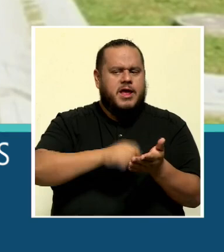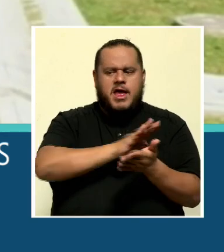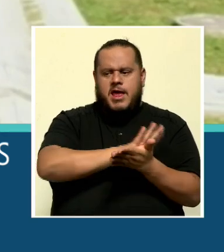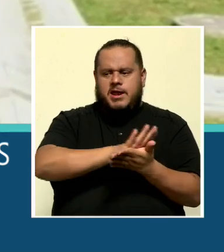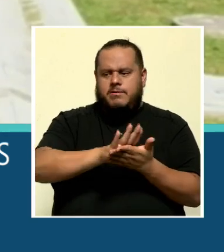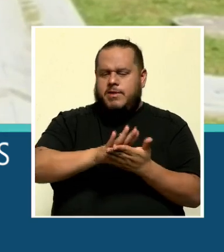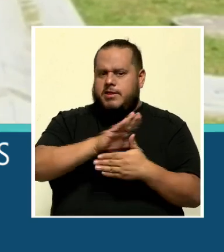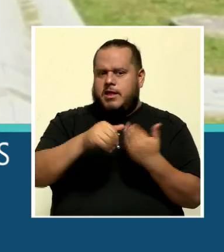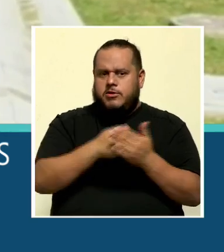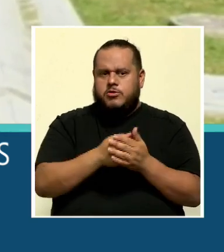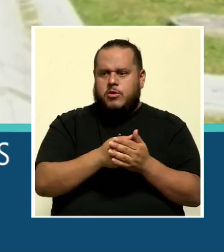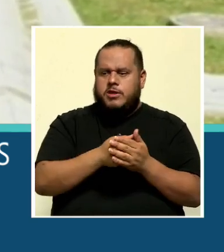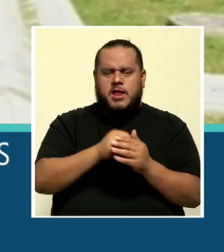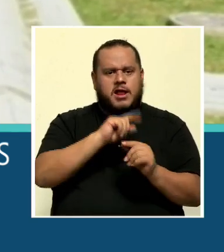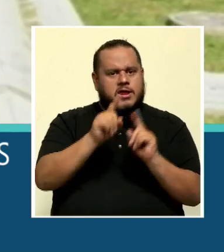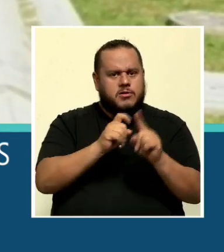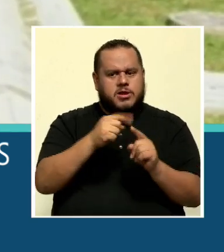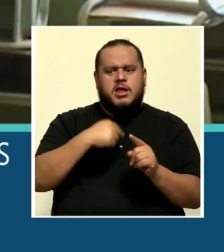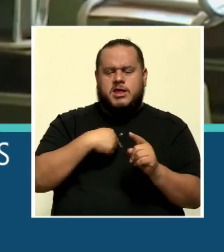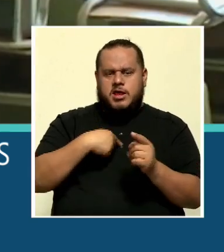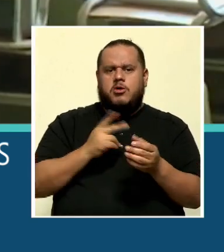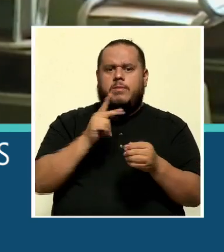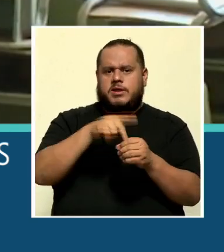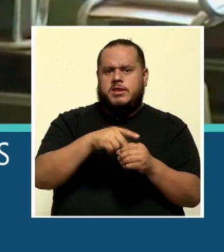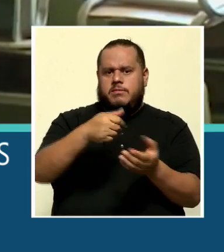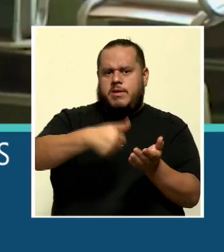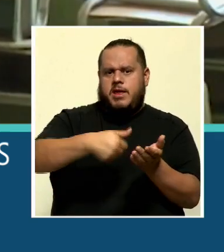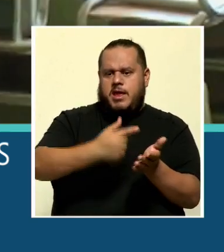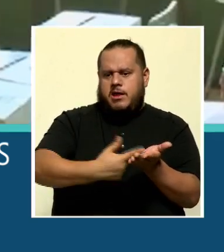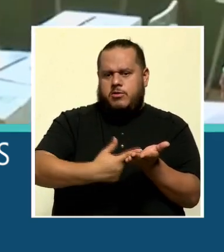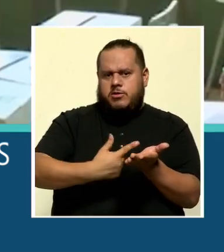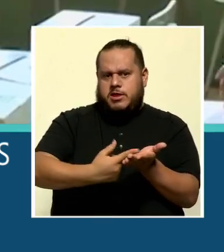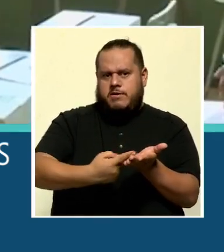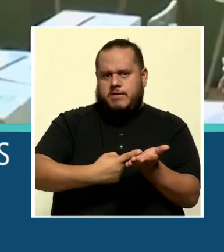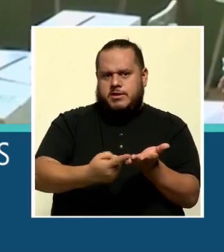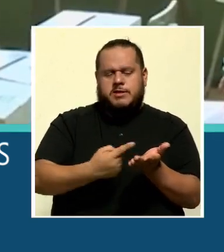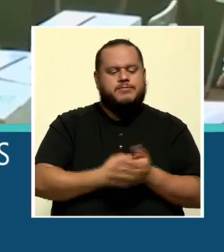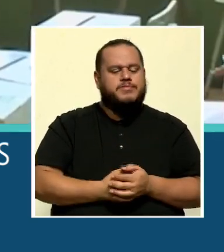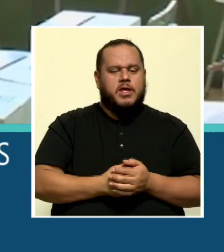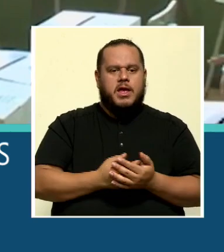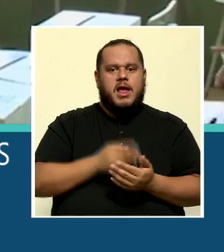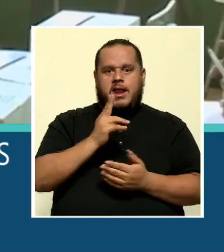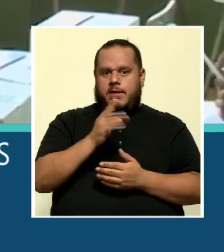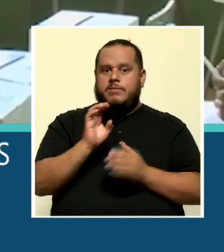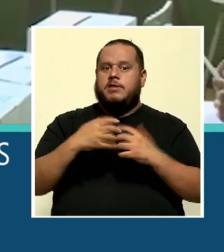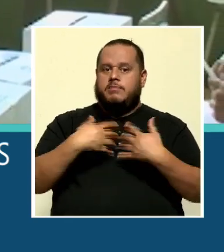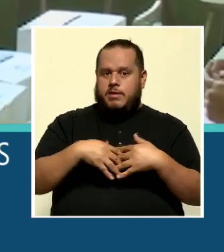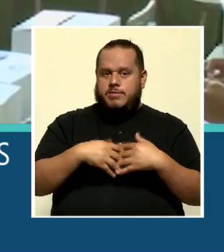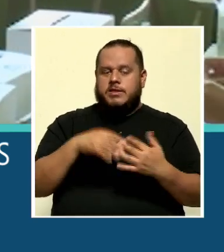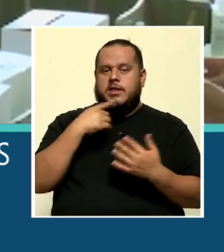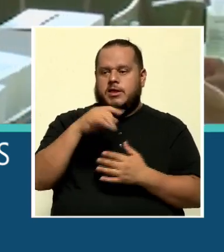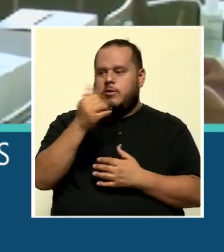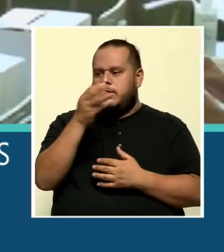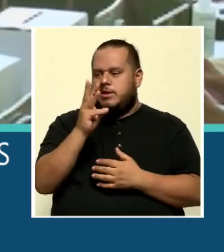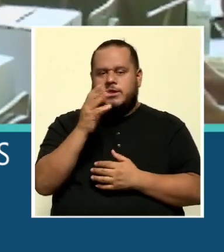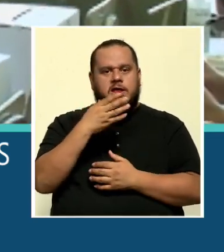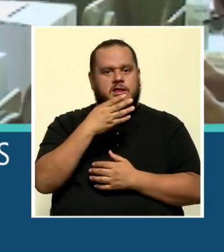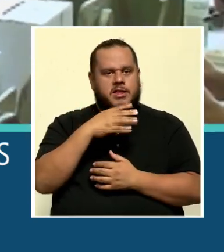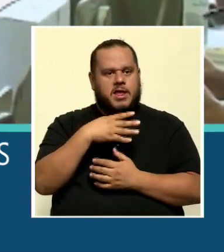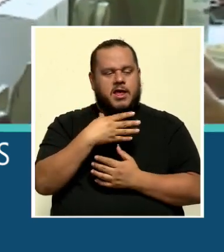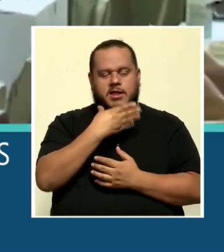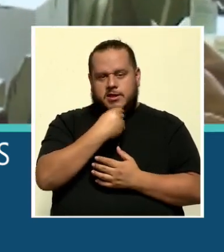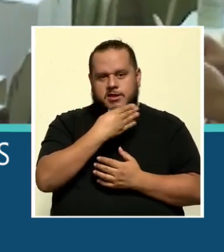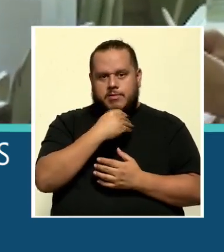en las encuestas y que yo participe en los debates. Con relación al estudio publicado por la misma empresa el 16 de diciembre, Figueres aumenta